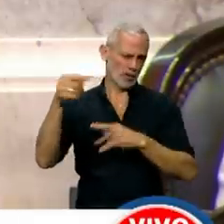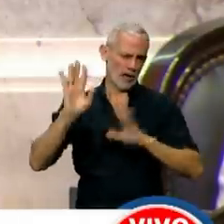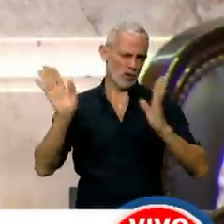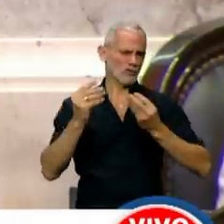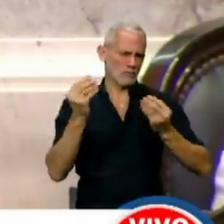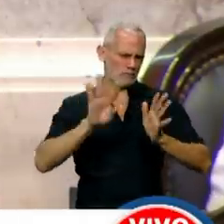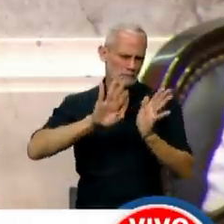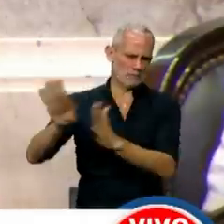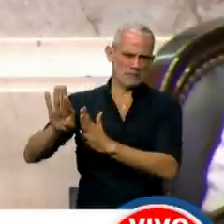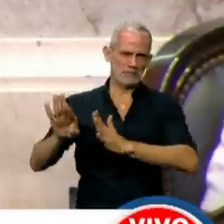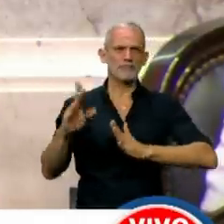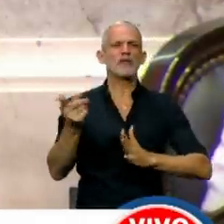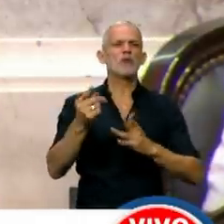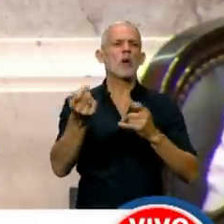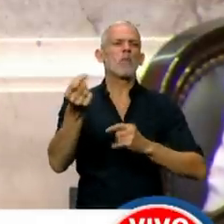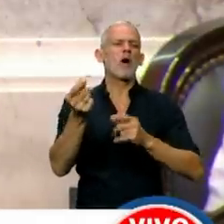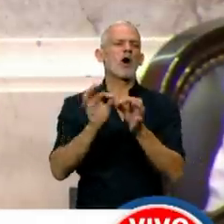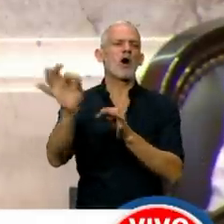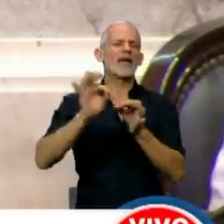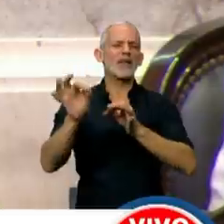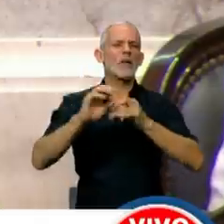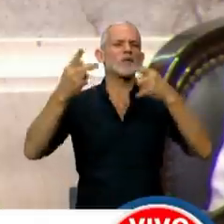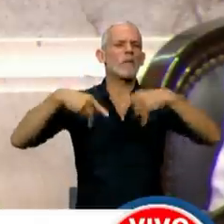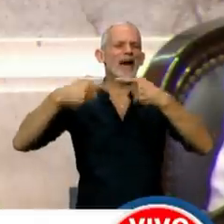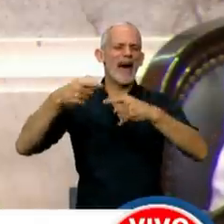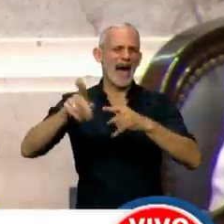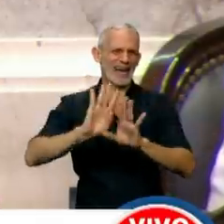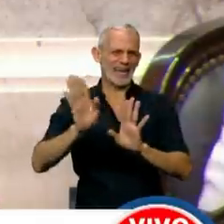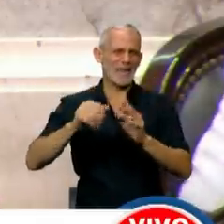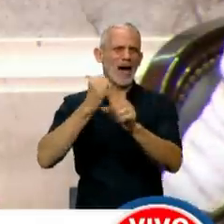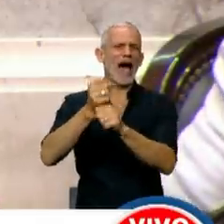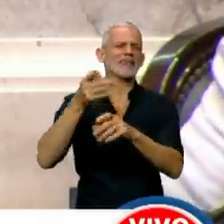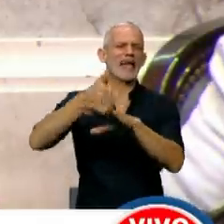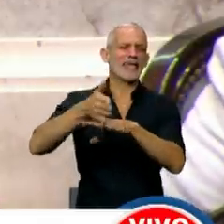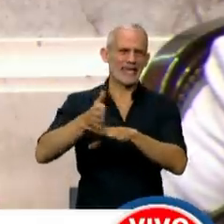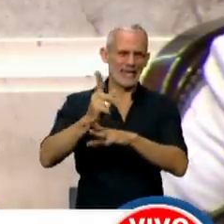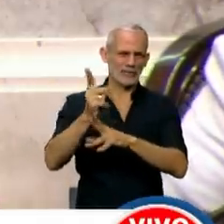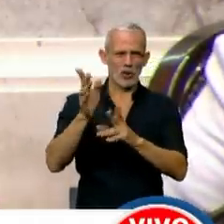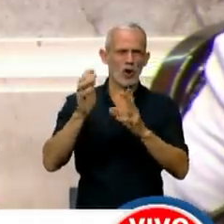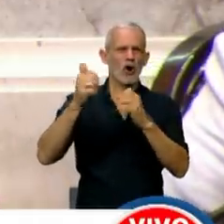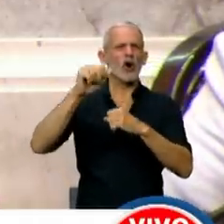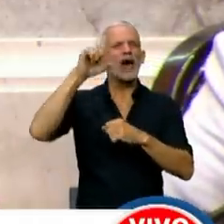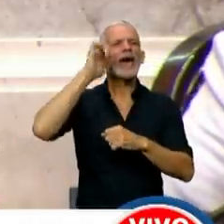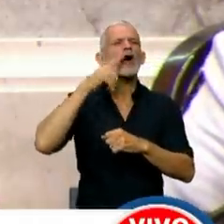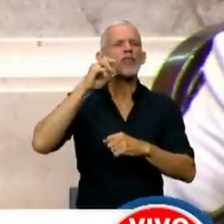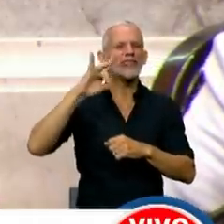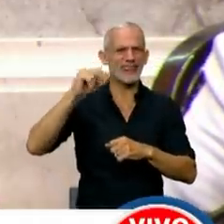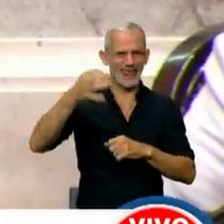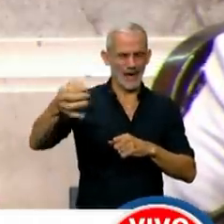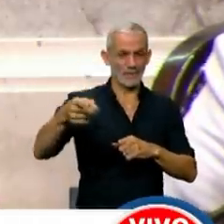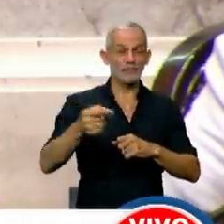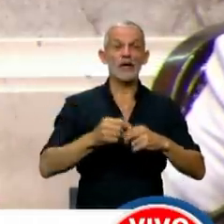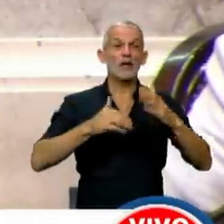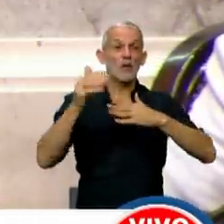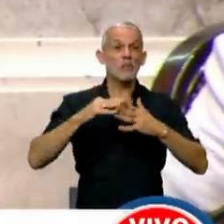que es son unos pocos kilómetros del peaje de la calle hasta el ingreso a la escondida pero está y las obras cloacales